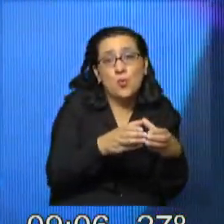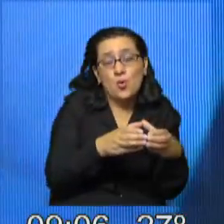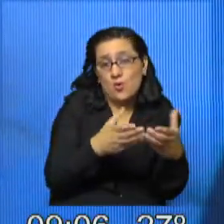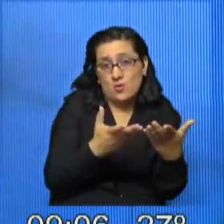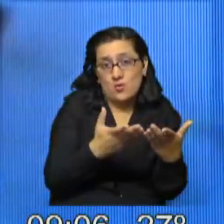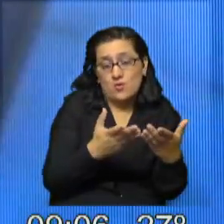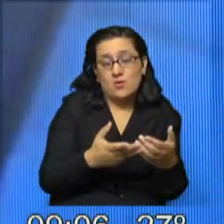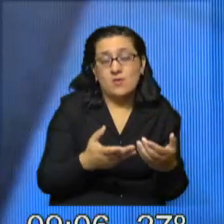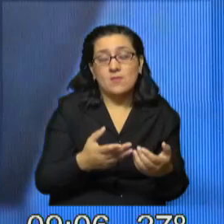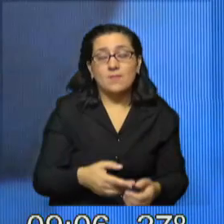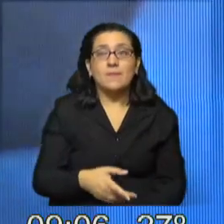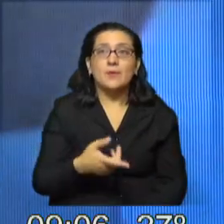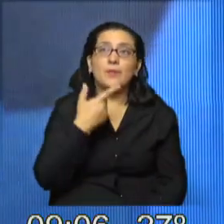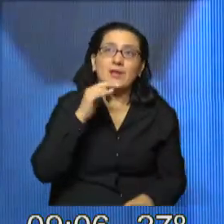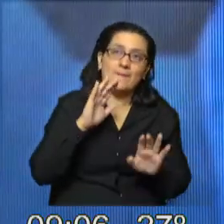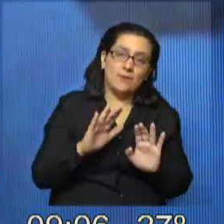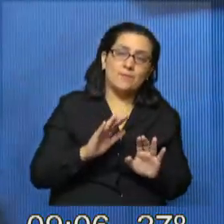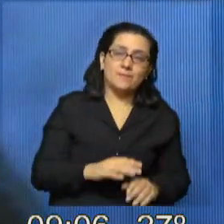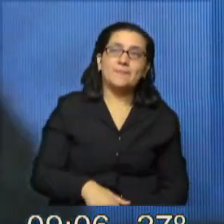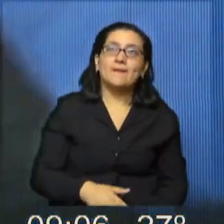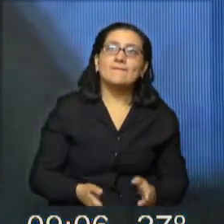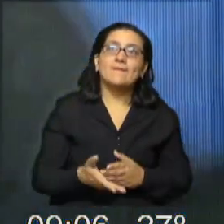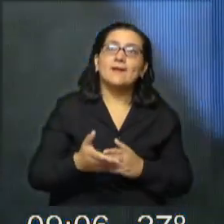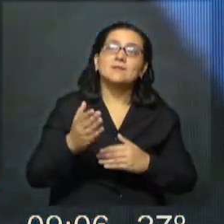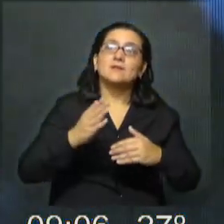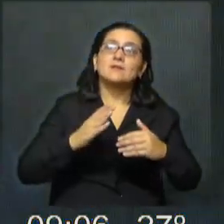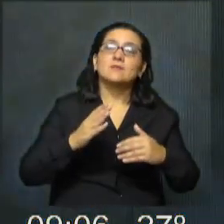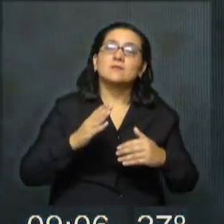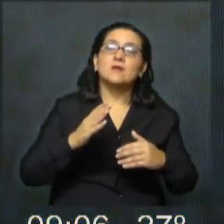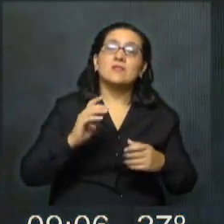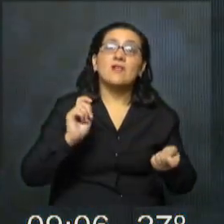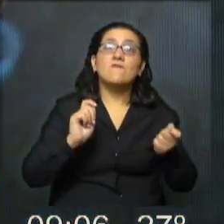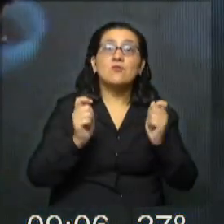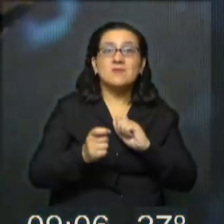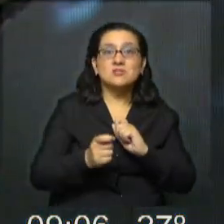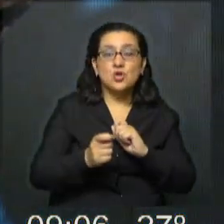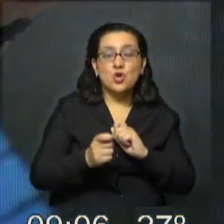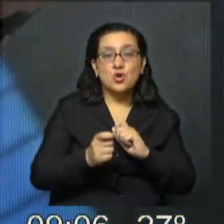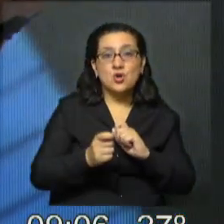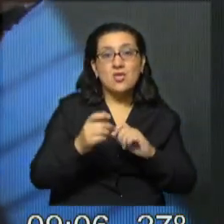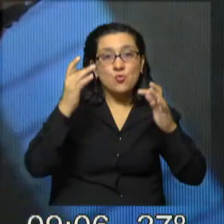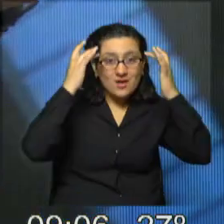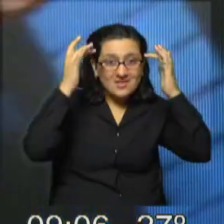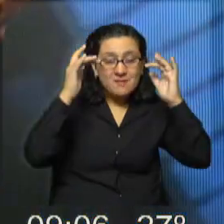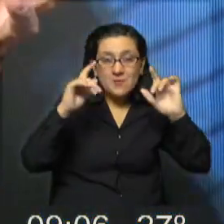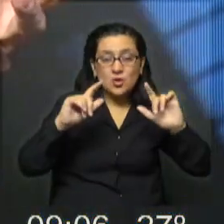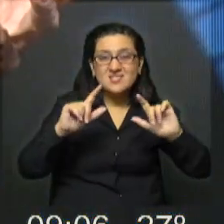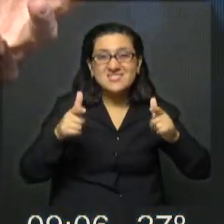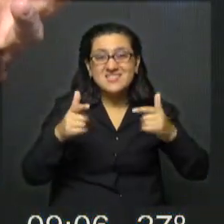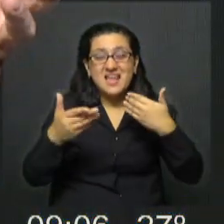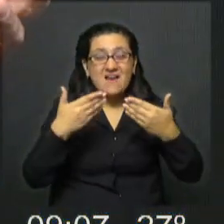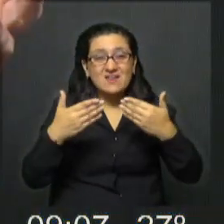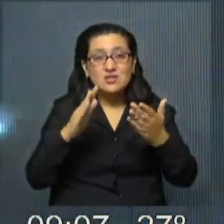país. Por ejemplo, vamos a construir una transformación educativa sin hablar de un modelo de desigualdad que se instale en el país.